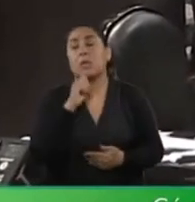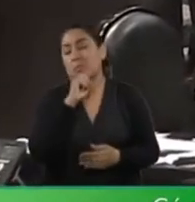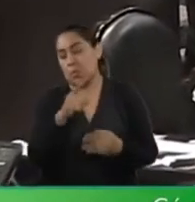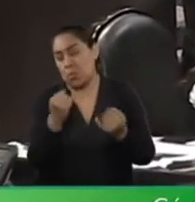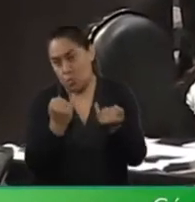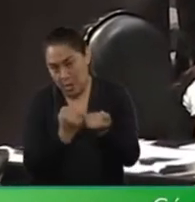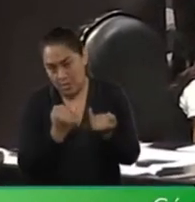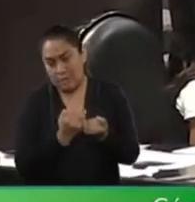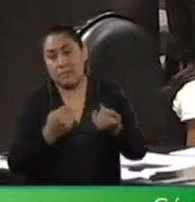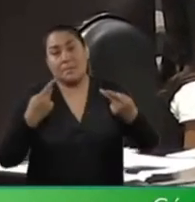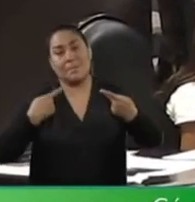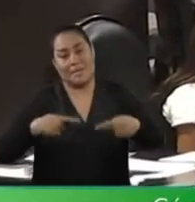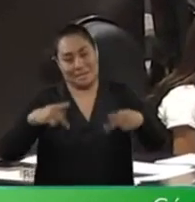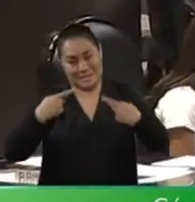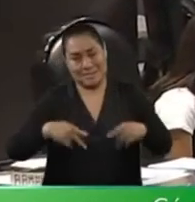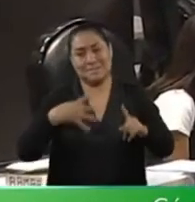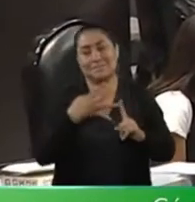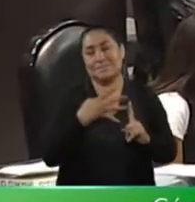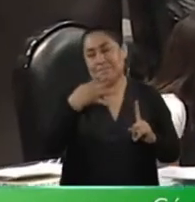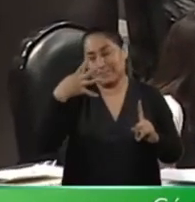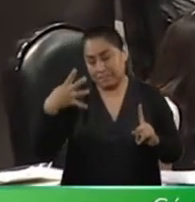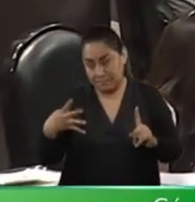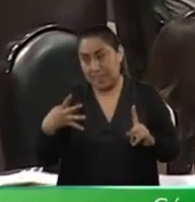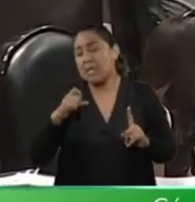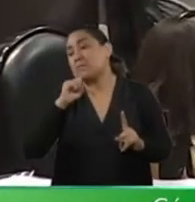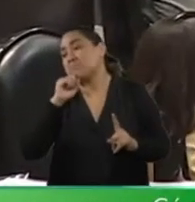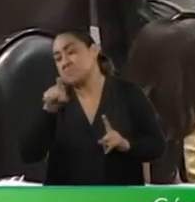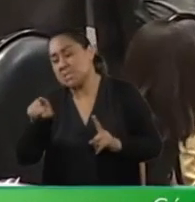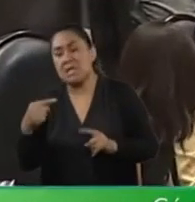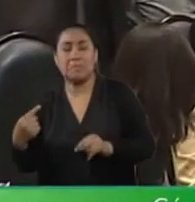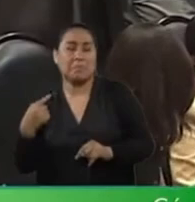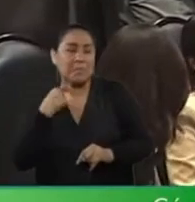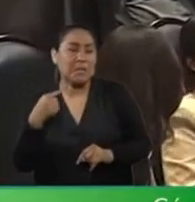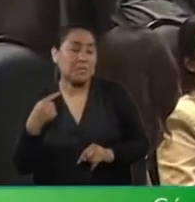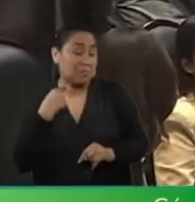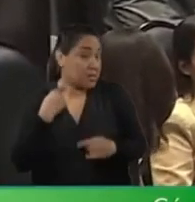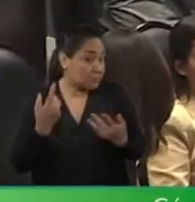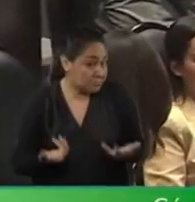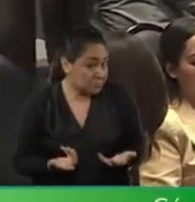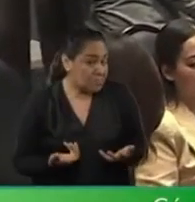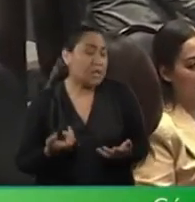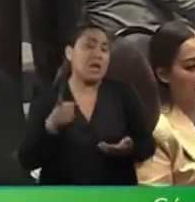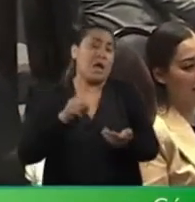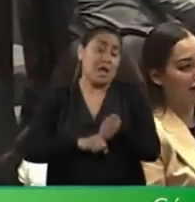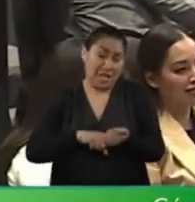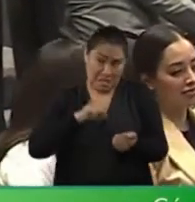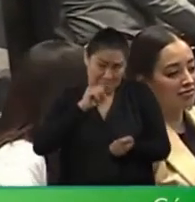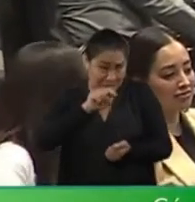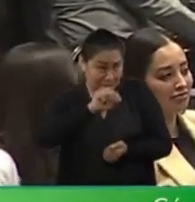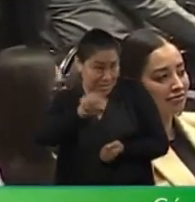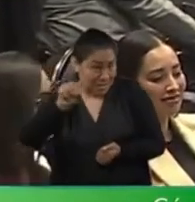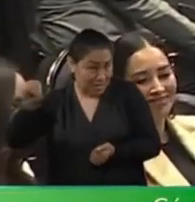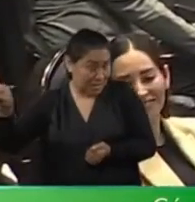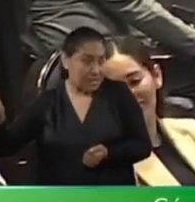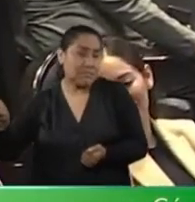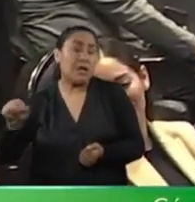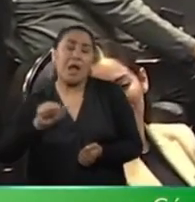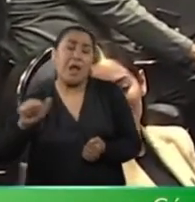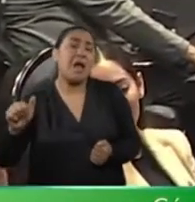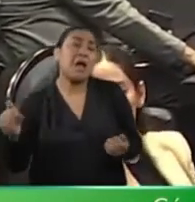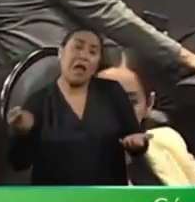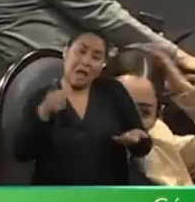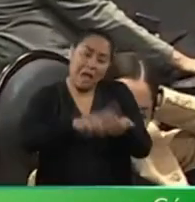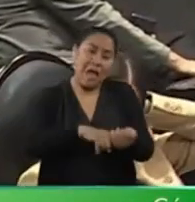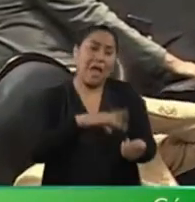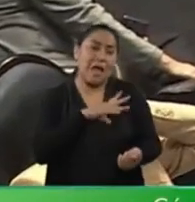las personas LGBTI que también son asesinadas, porque también son parte, todas ellas, de los pueblos